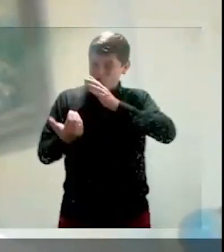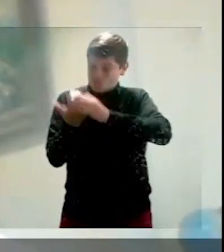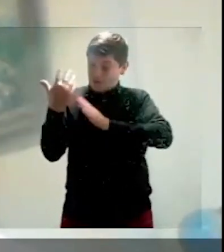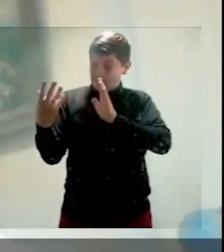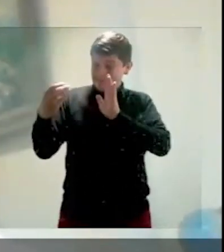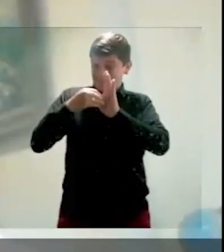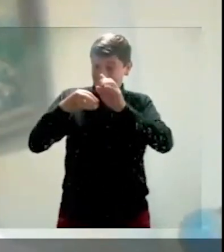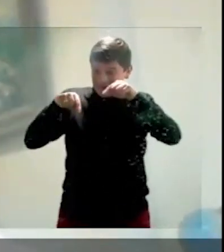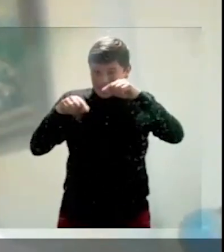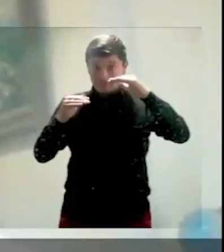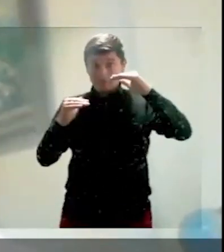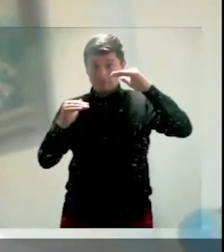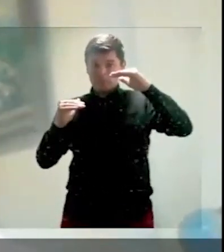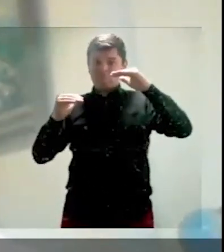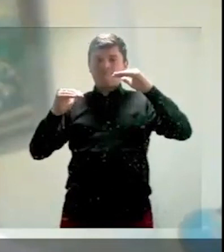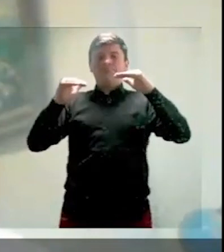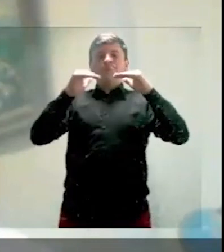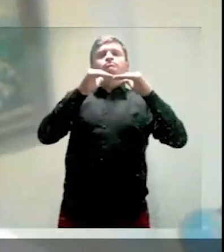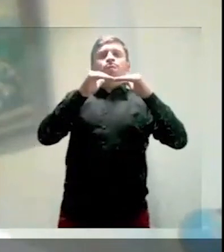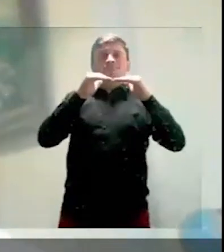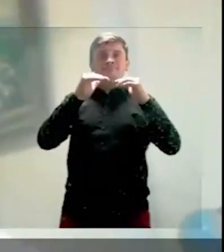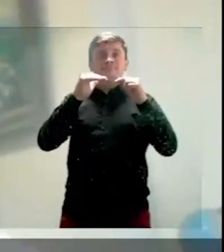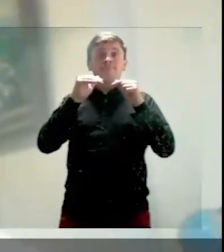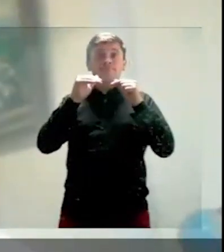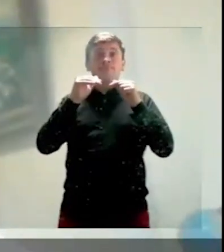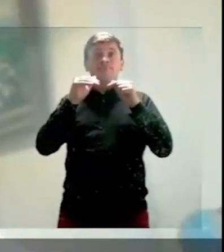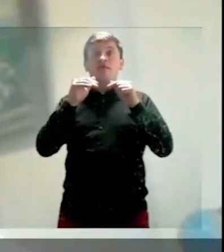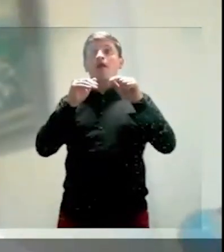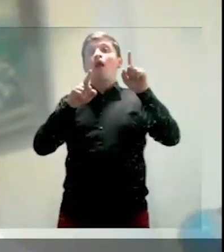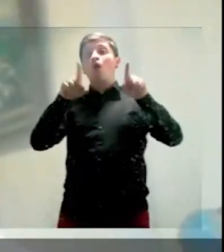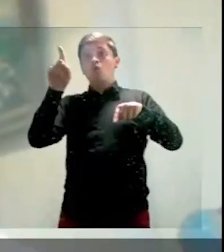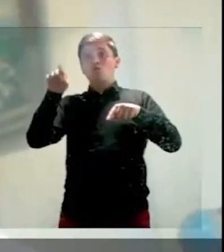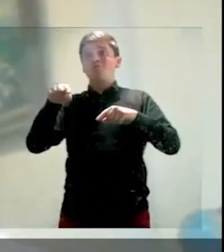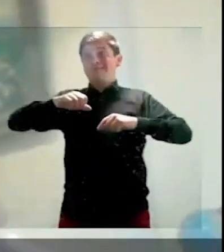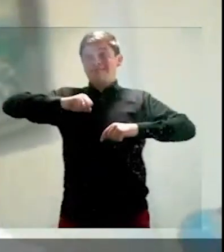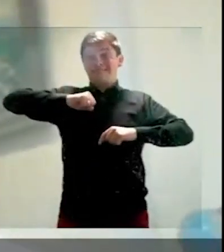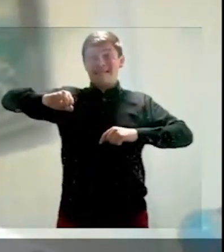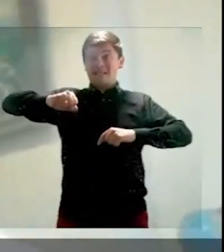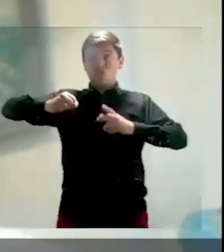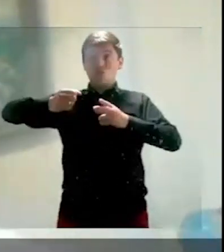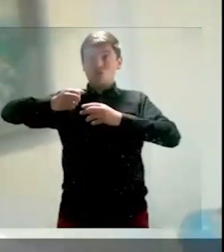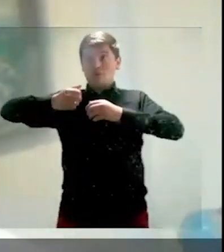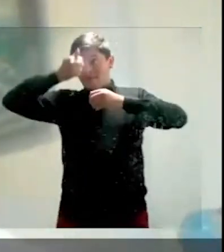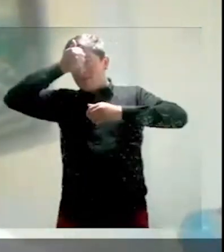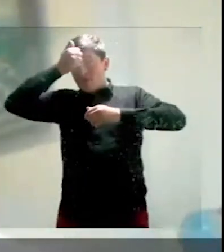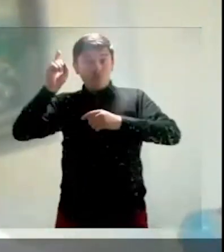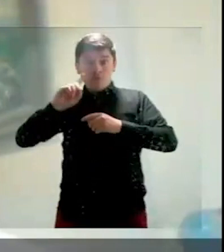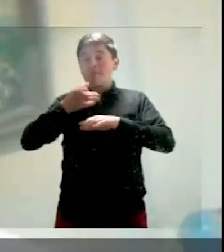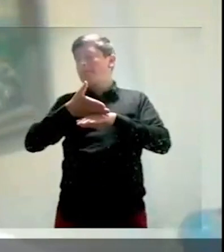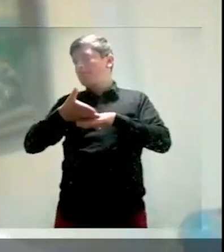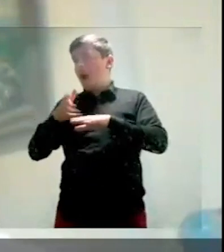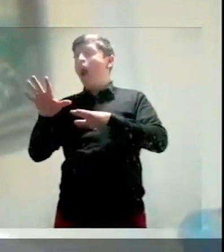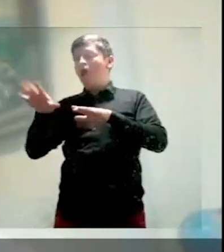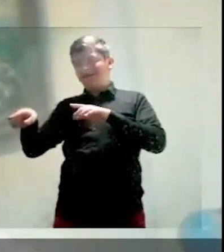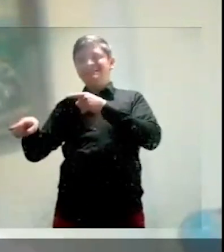están, que muchos están en el limbo este de los derechos que no tienen nombre, pero luego tienen nombre porque corresponden